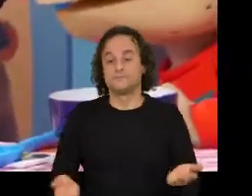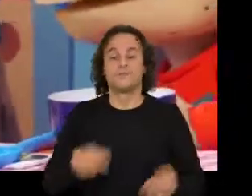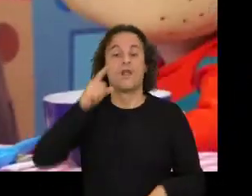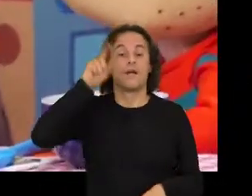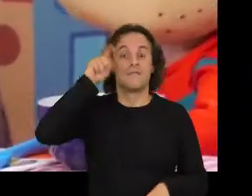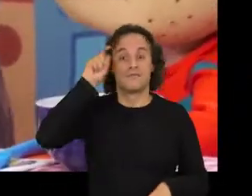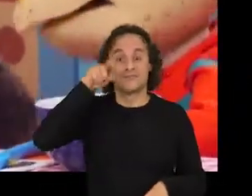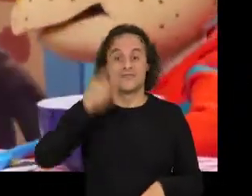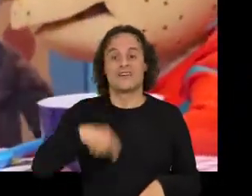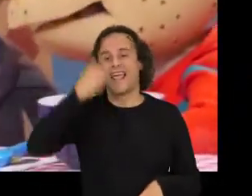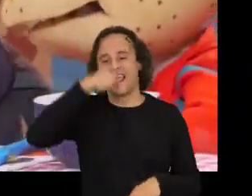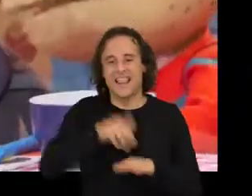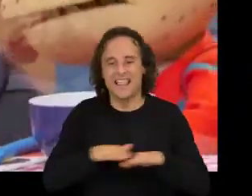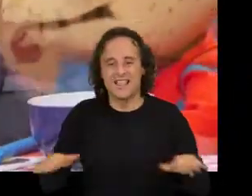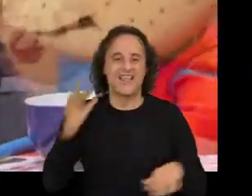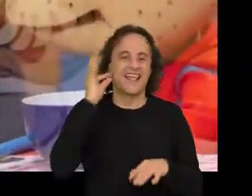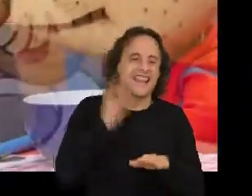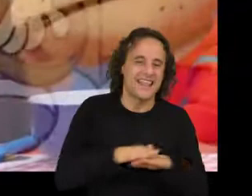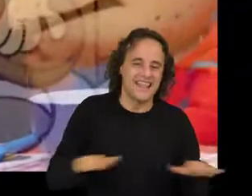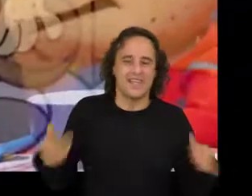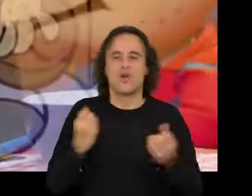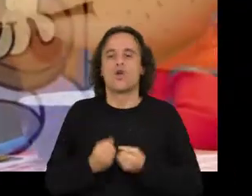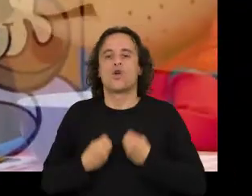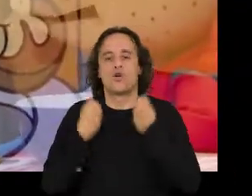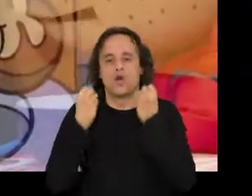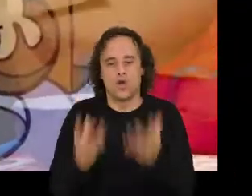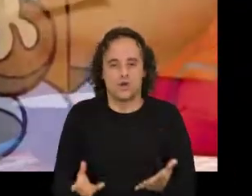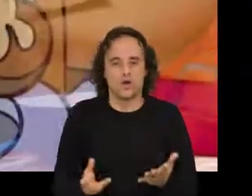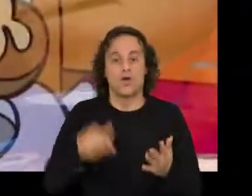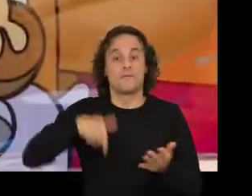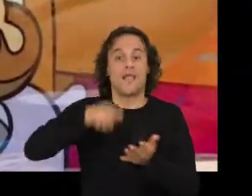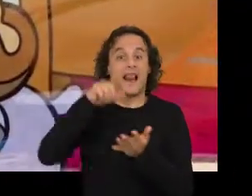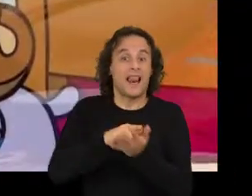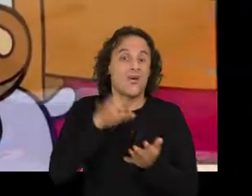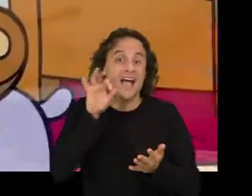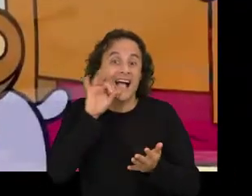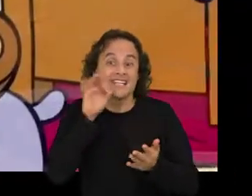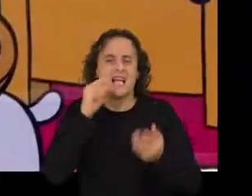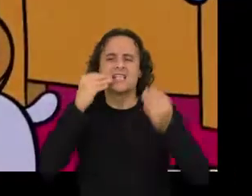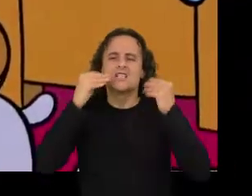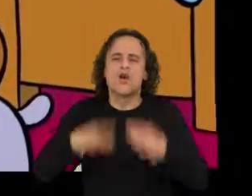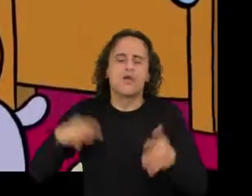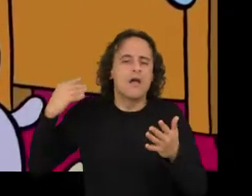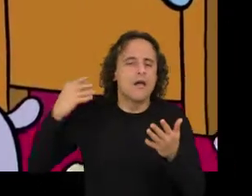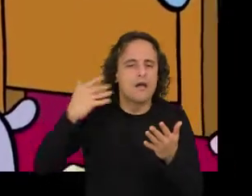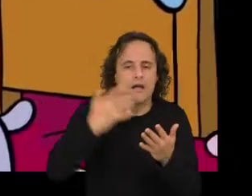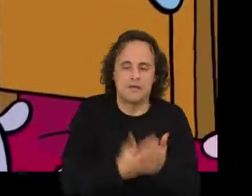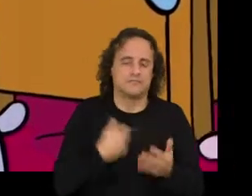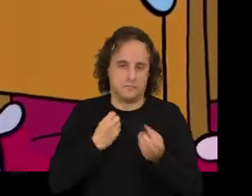O mestre contóle esas nenas y os nenos de su clase a historia de la lengua galega.